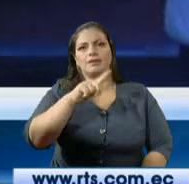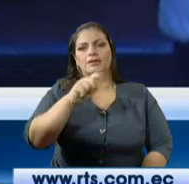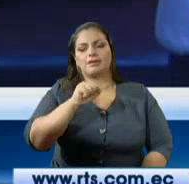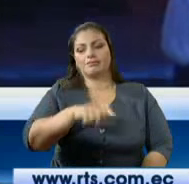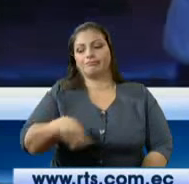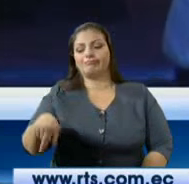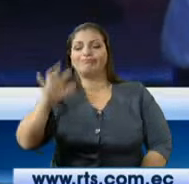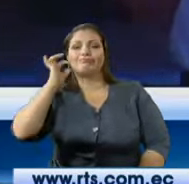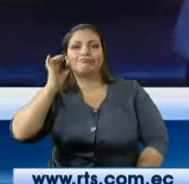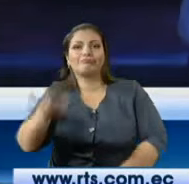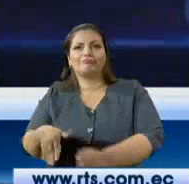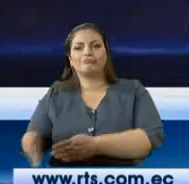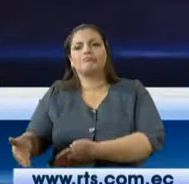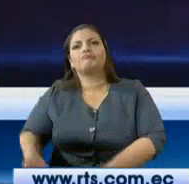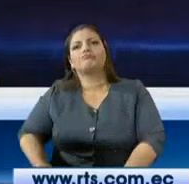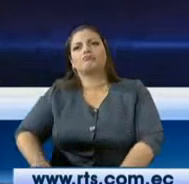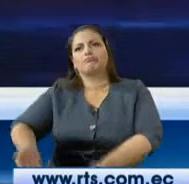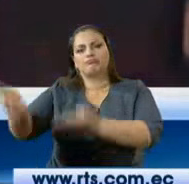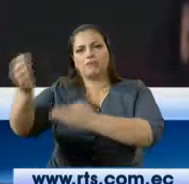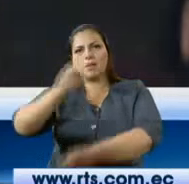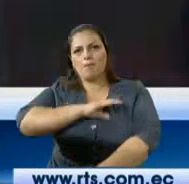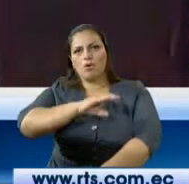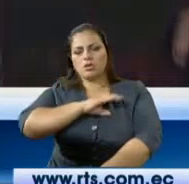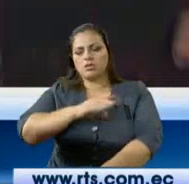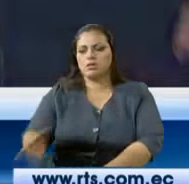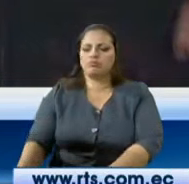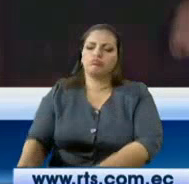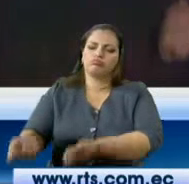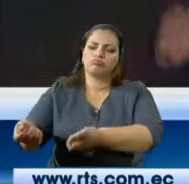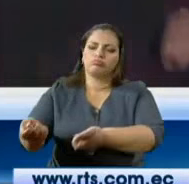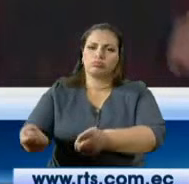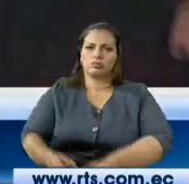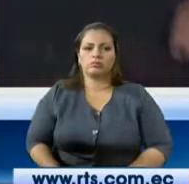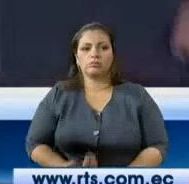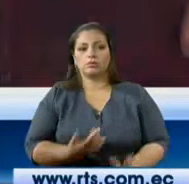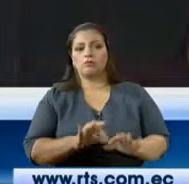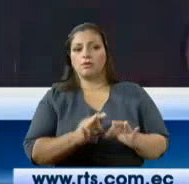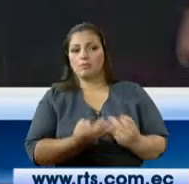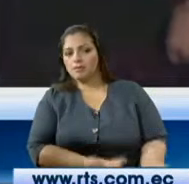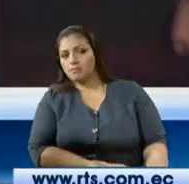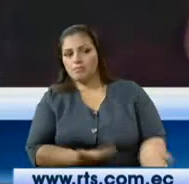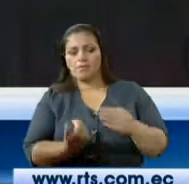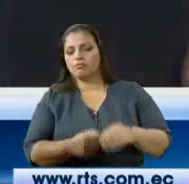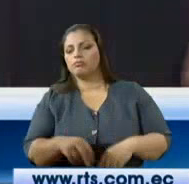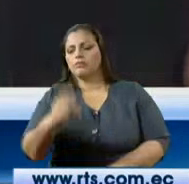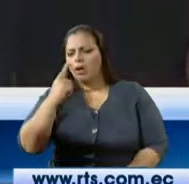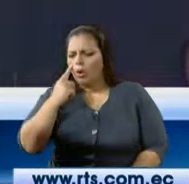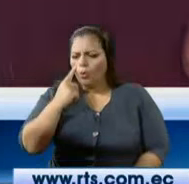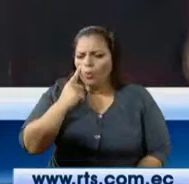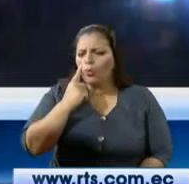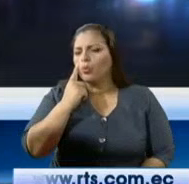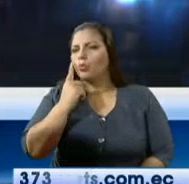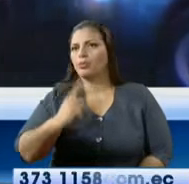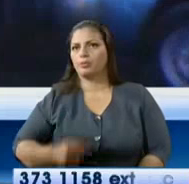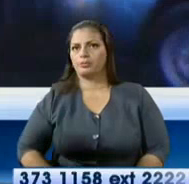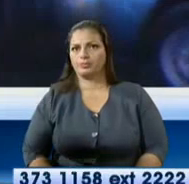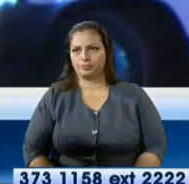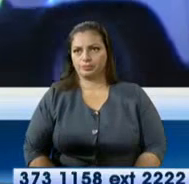de ser reconocido por sus familiares. Mientras que el sitio del incendio será especialmente analizado por personal